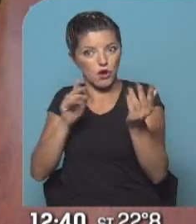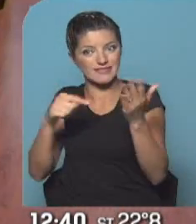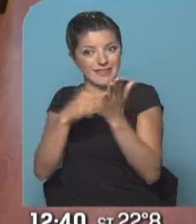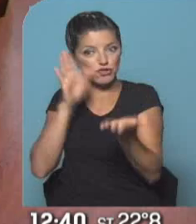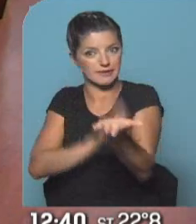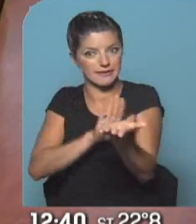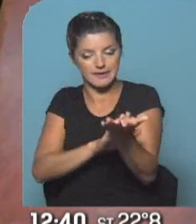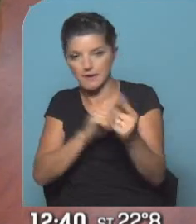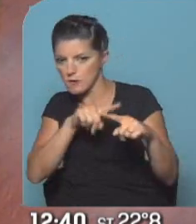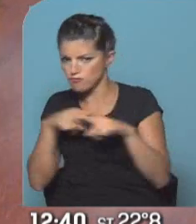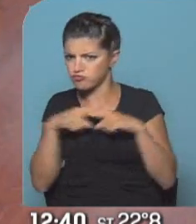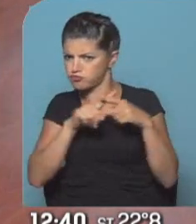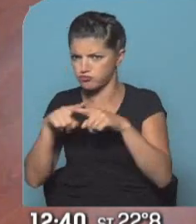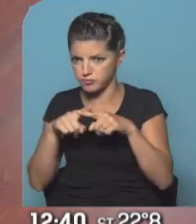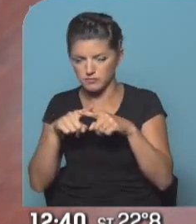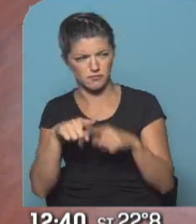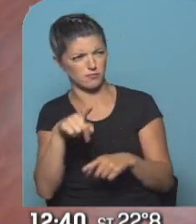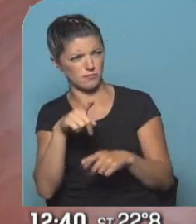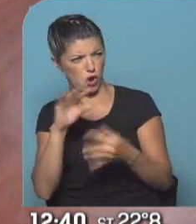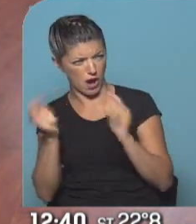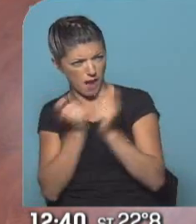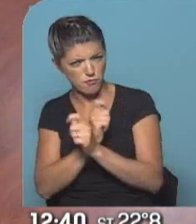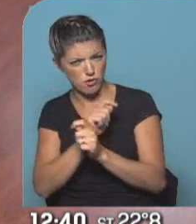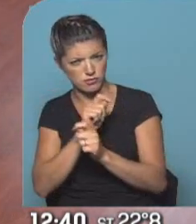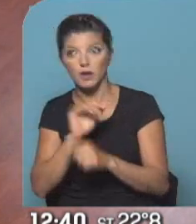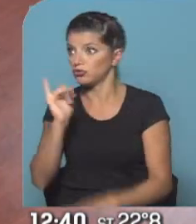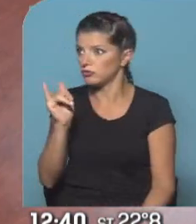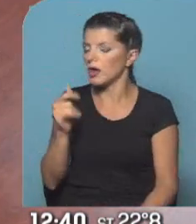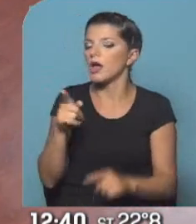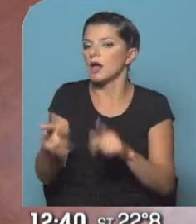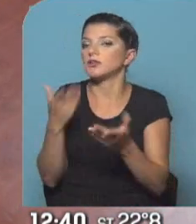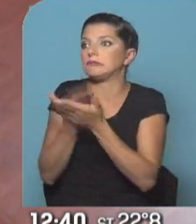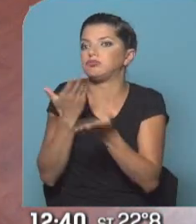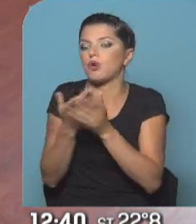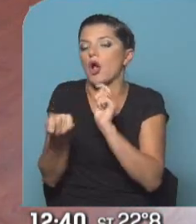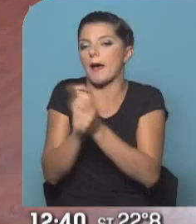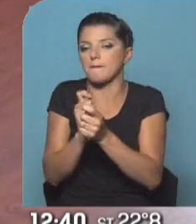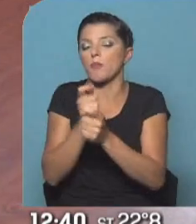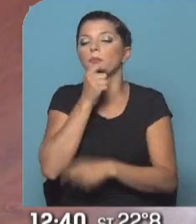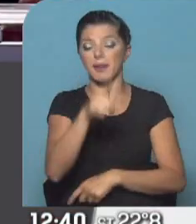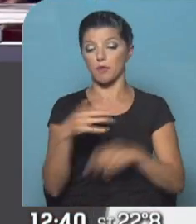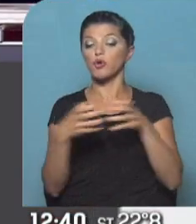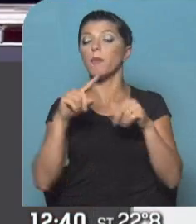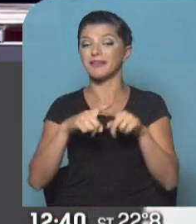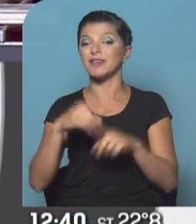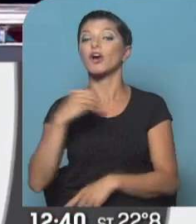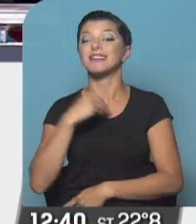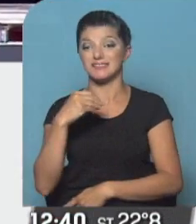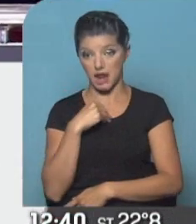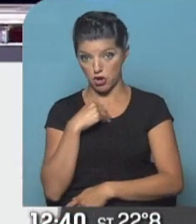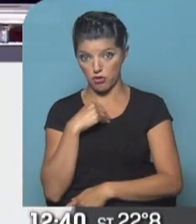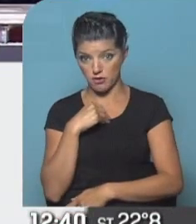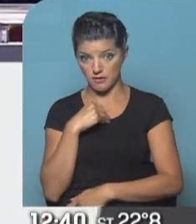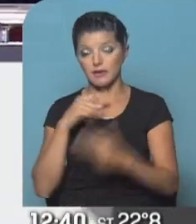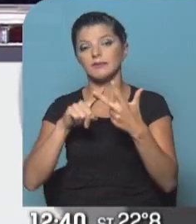Chile entre la democracia cristiana y los restos de los Estas reformas decís que generaban eso. Efectivamente, generaba mucha tensión la democracia cristiana, un partido mucho más moderado y conservador que el Partido